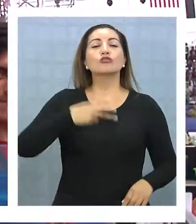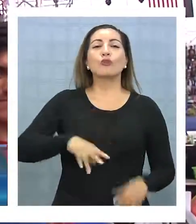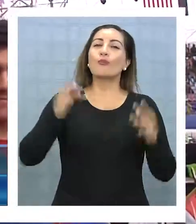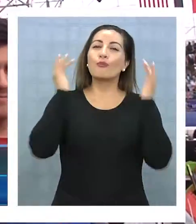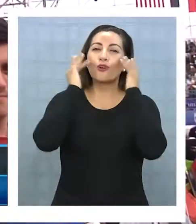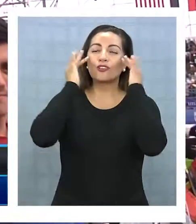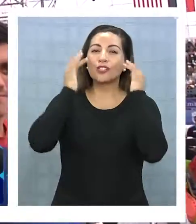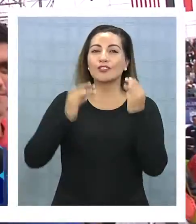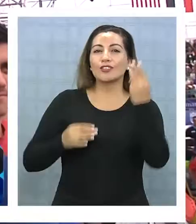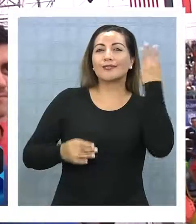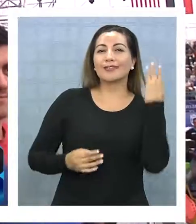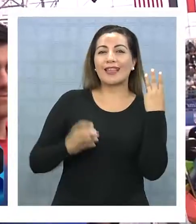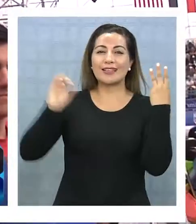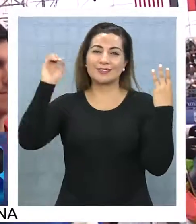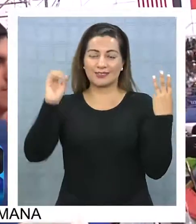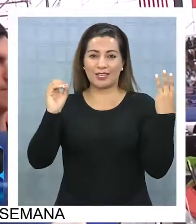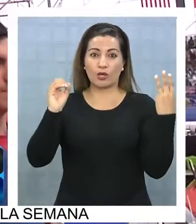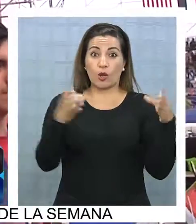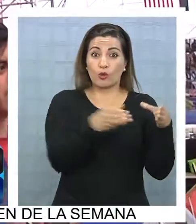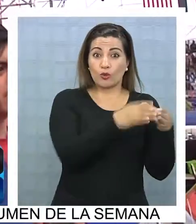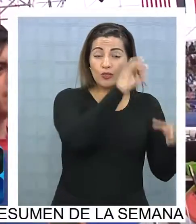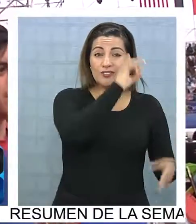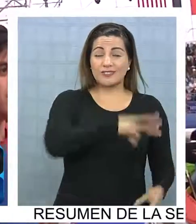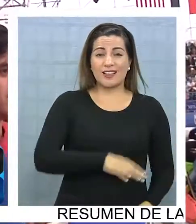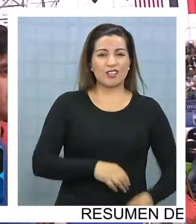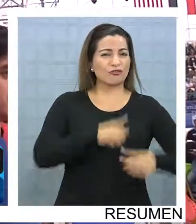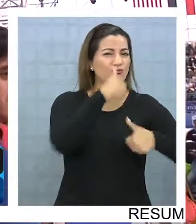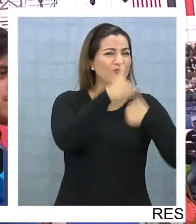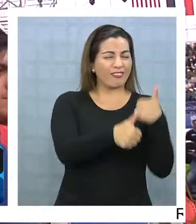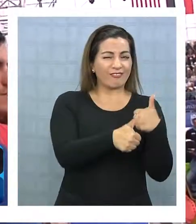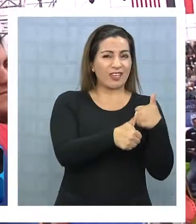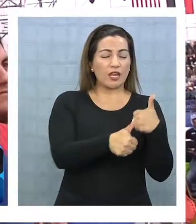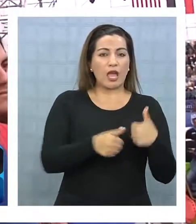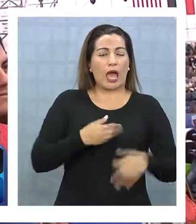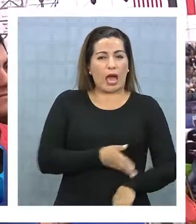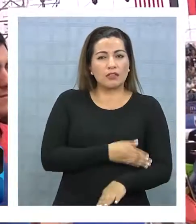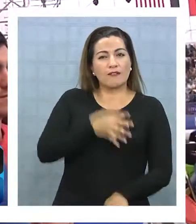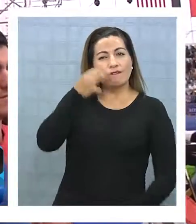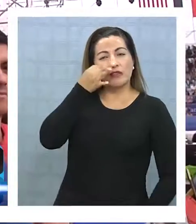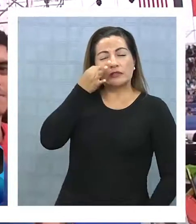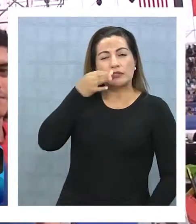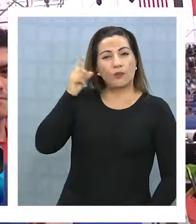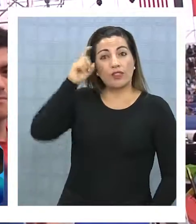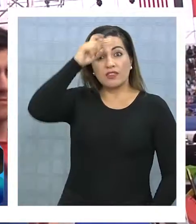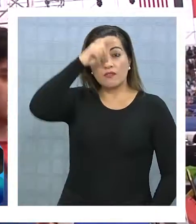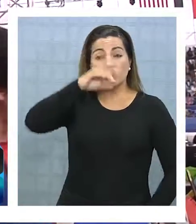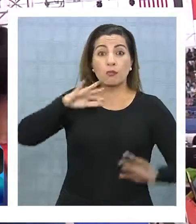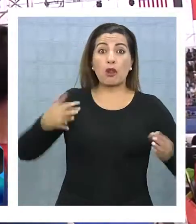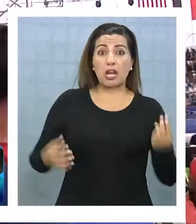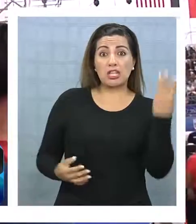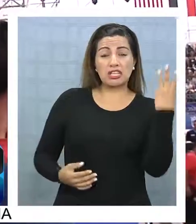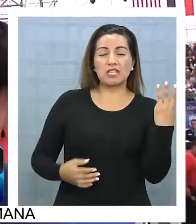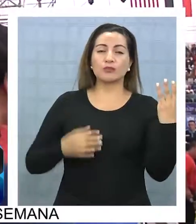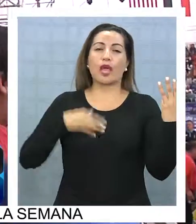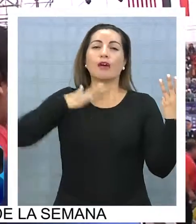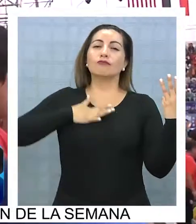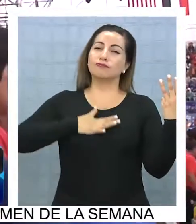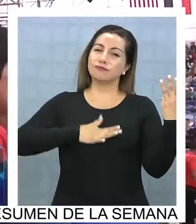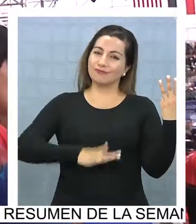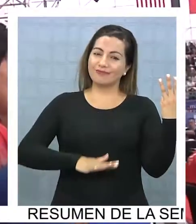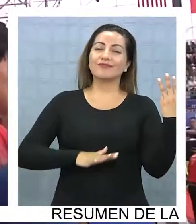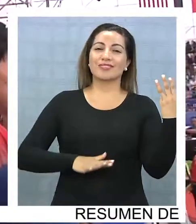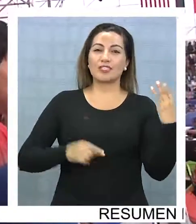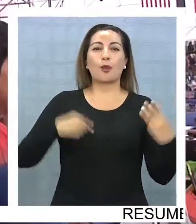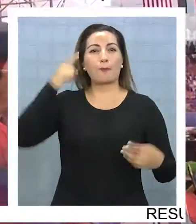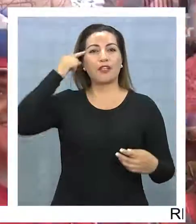ganando 3 a 0, el equipo ha jugado excelente, se veía difícil, pero ya con esta ventaja yo creo que lo vamos a lograr para